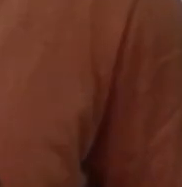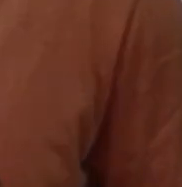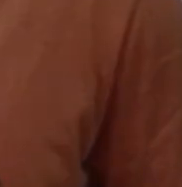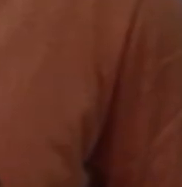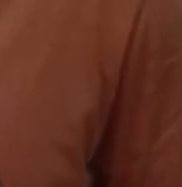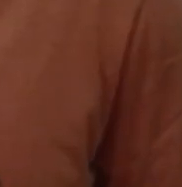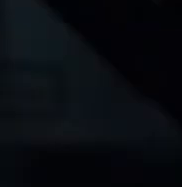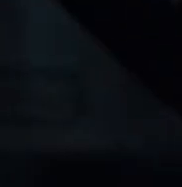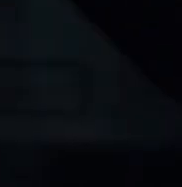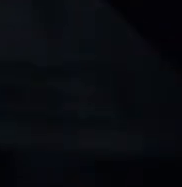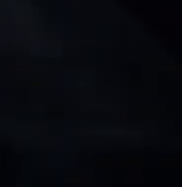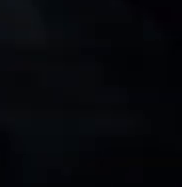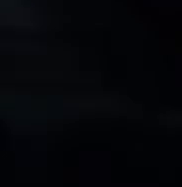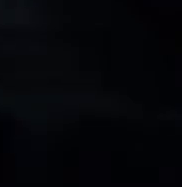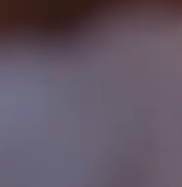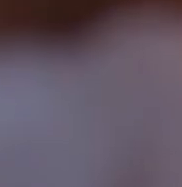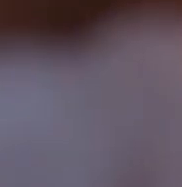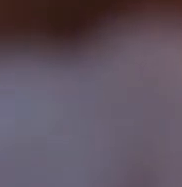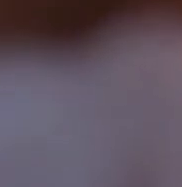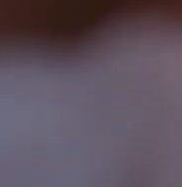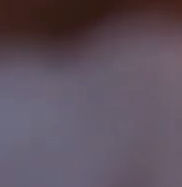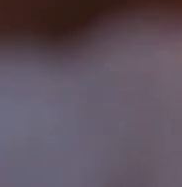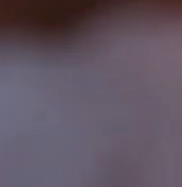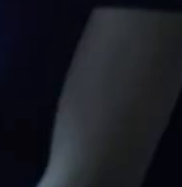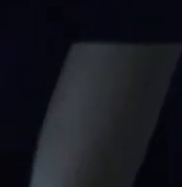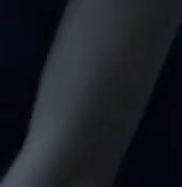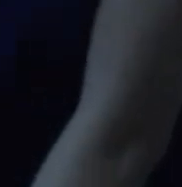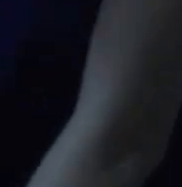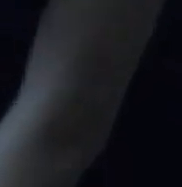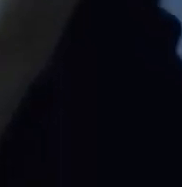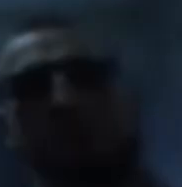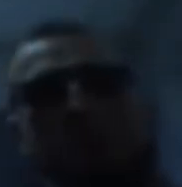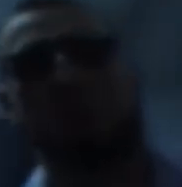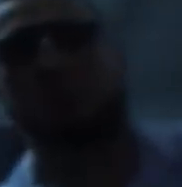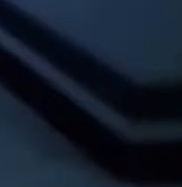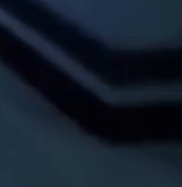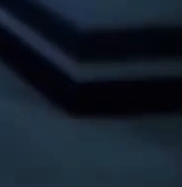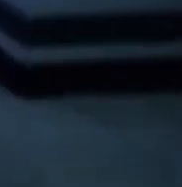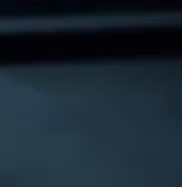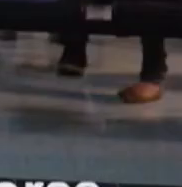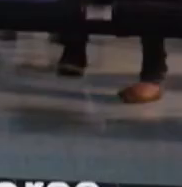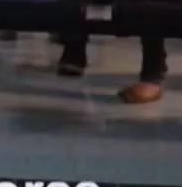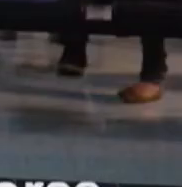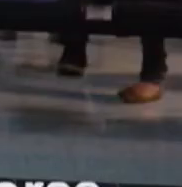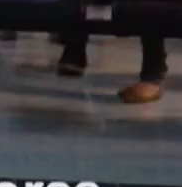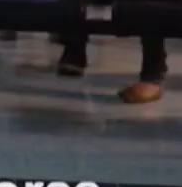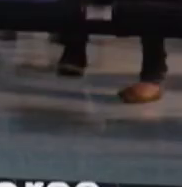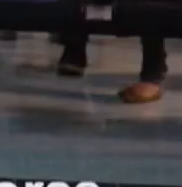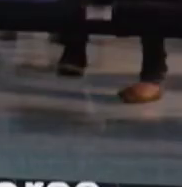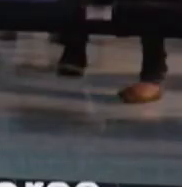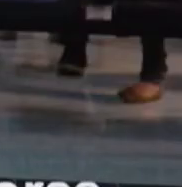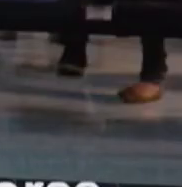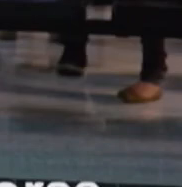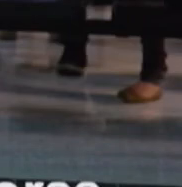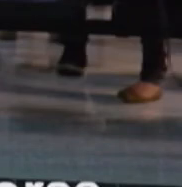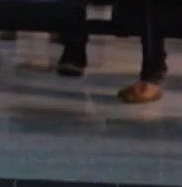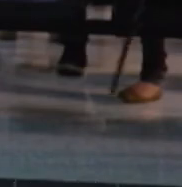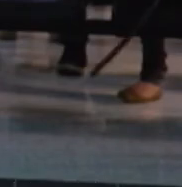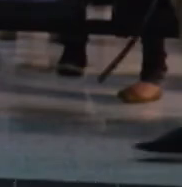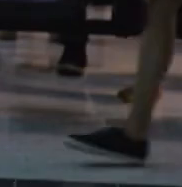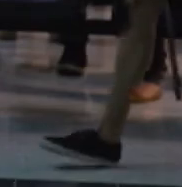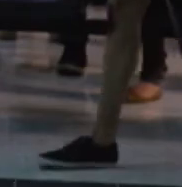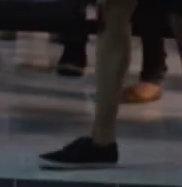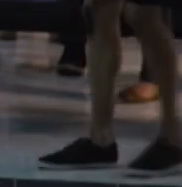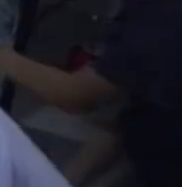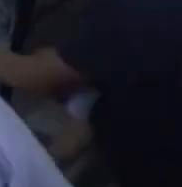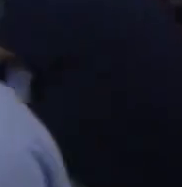¿A qué hora me van a atender? Vamos, doctora. En este momento tenemos una emergencia. Vamos a llegar a la sala de choque. ¿Y la mía qué? Llevo más de 2 horas